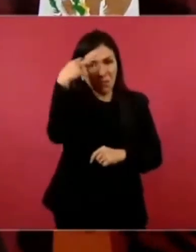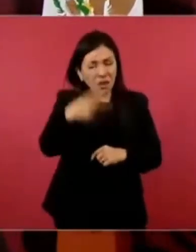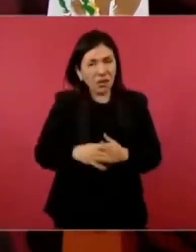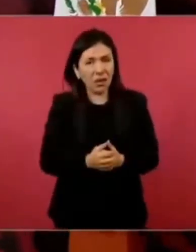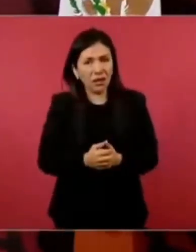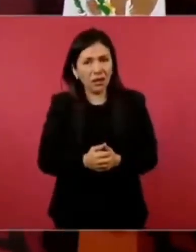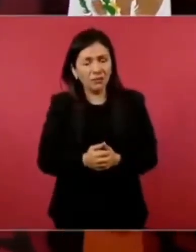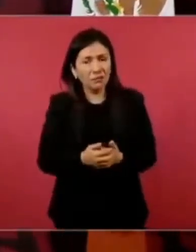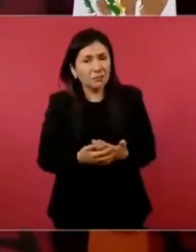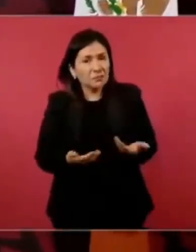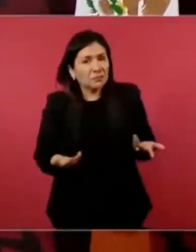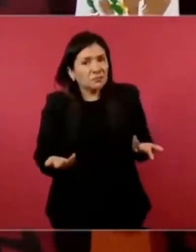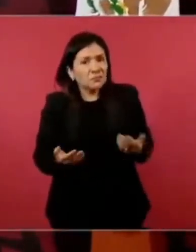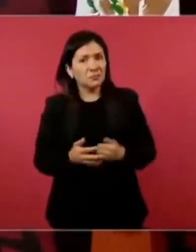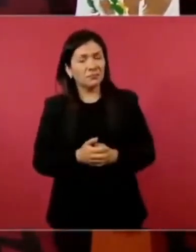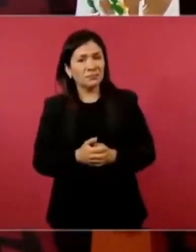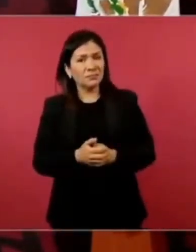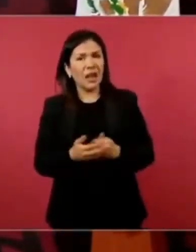esperaban ahora?